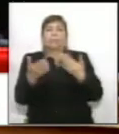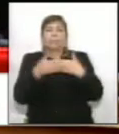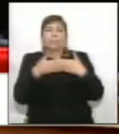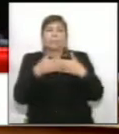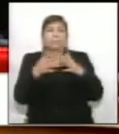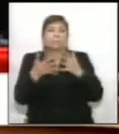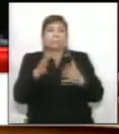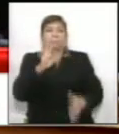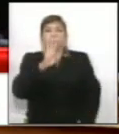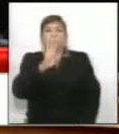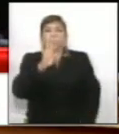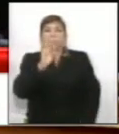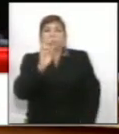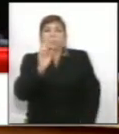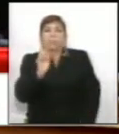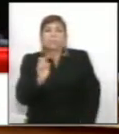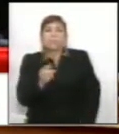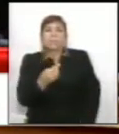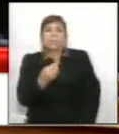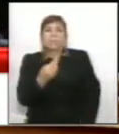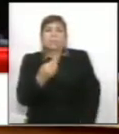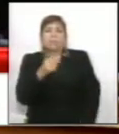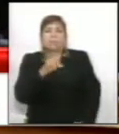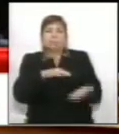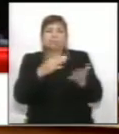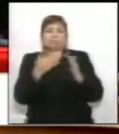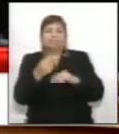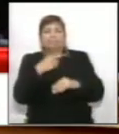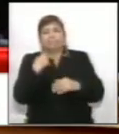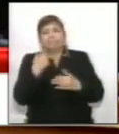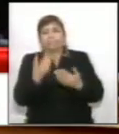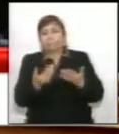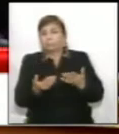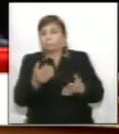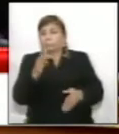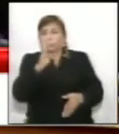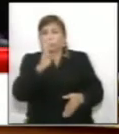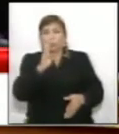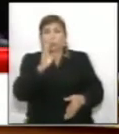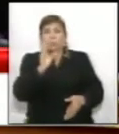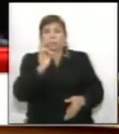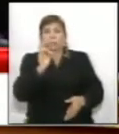aproximadamente 47 mil personas que han fallecido y